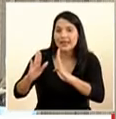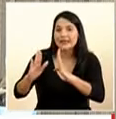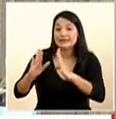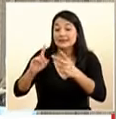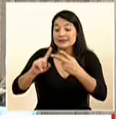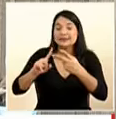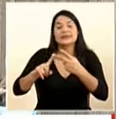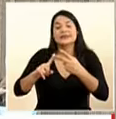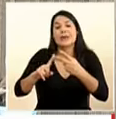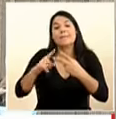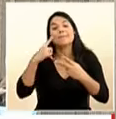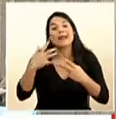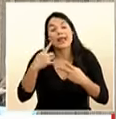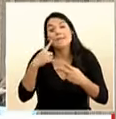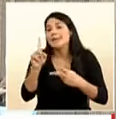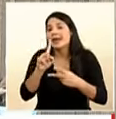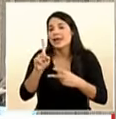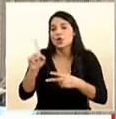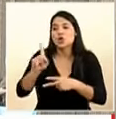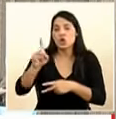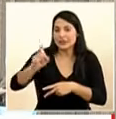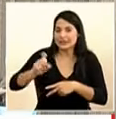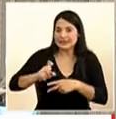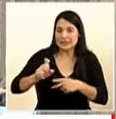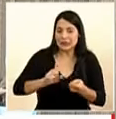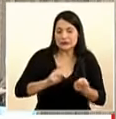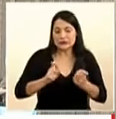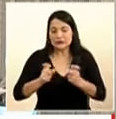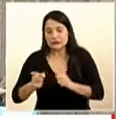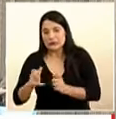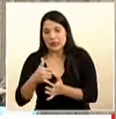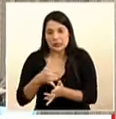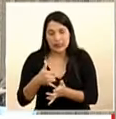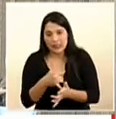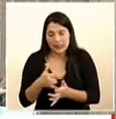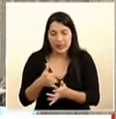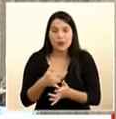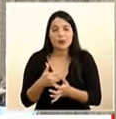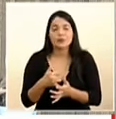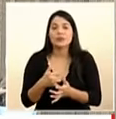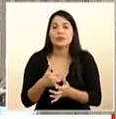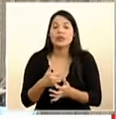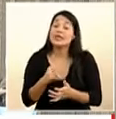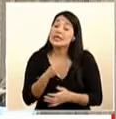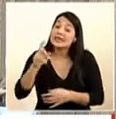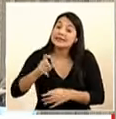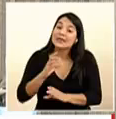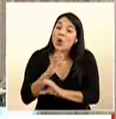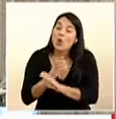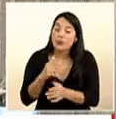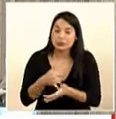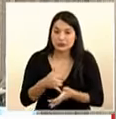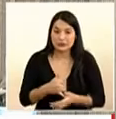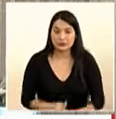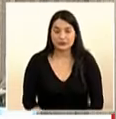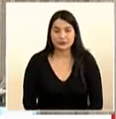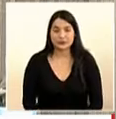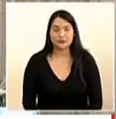fase temprana para que no lleguen a evolucionar a casos complejos que precisamente requieran de cuidados intensivos